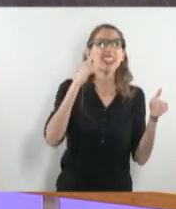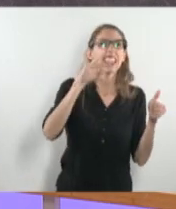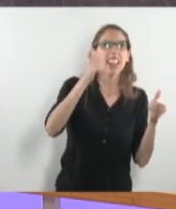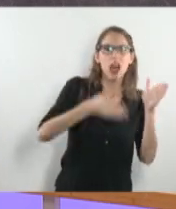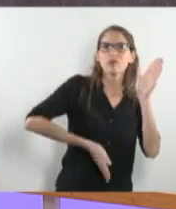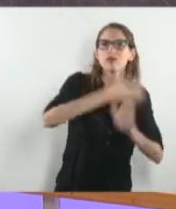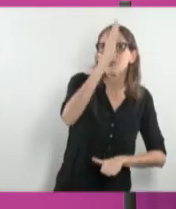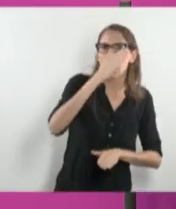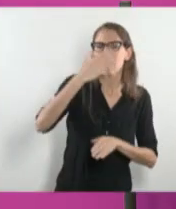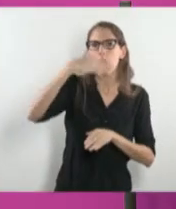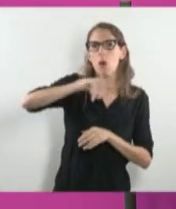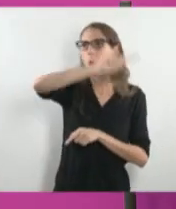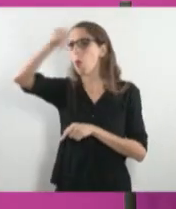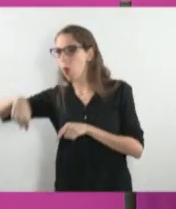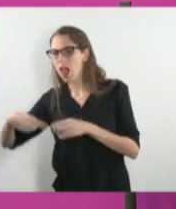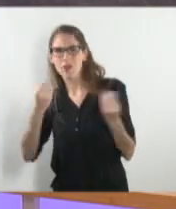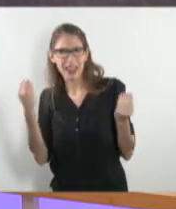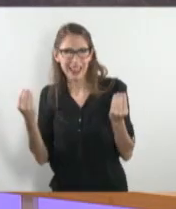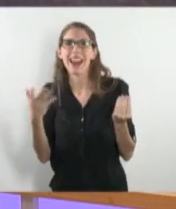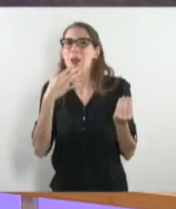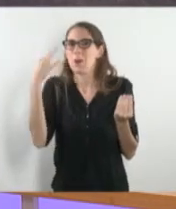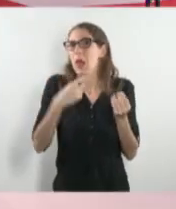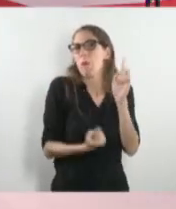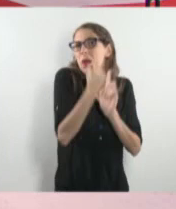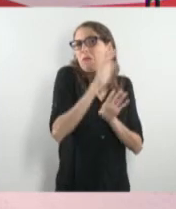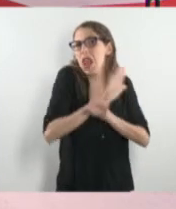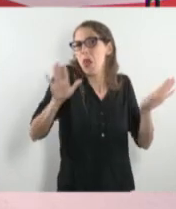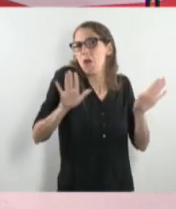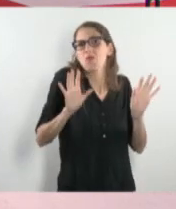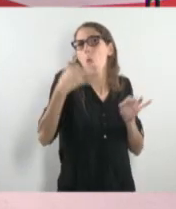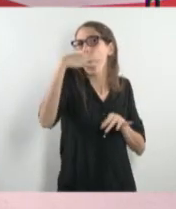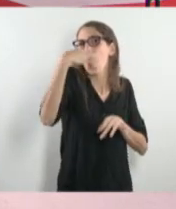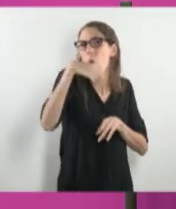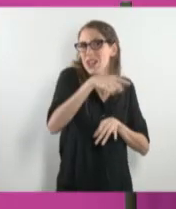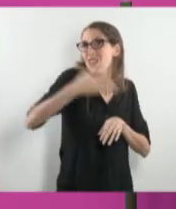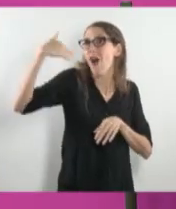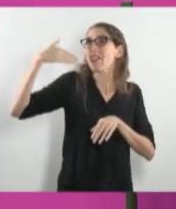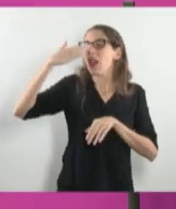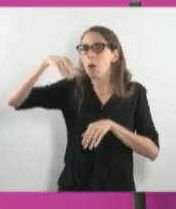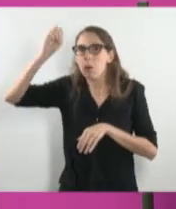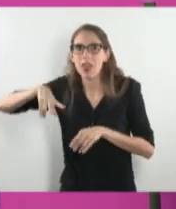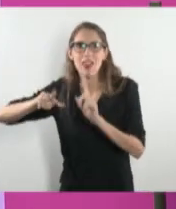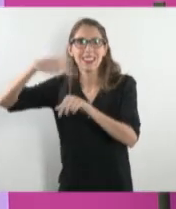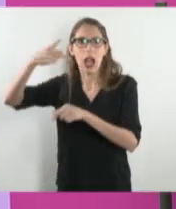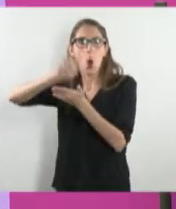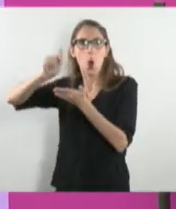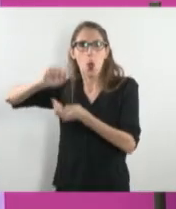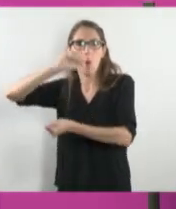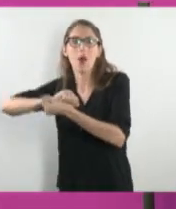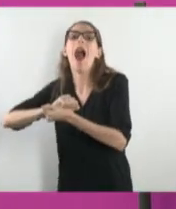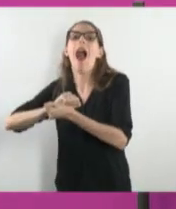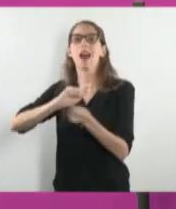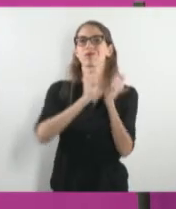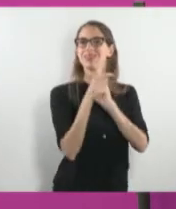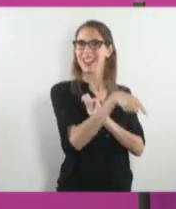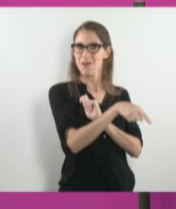claro, la primera parte no era la primera parte hasta que no llegó la segunda, no es que fue pensado así. Así es. La primera parte